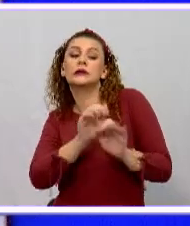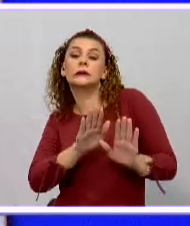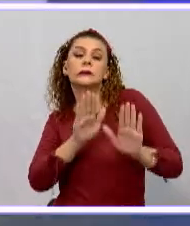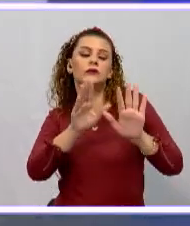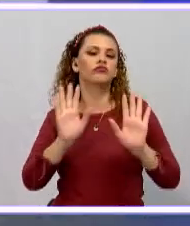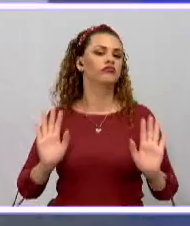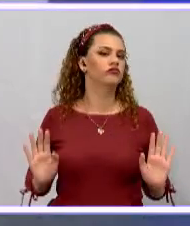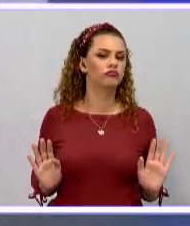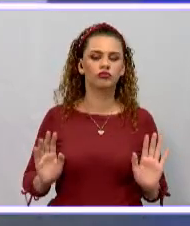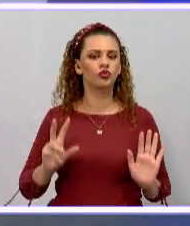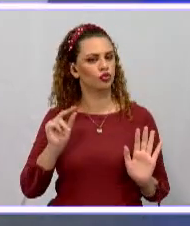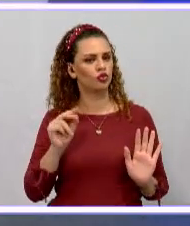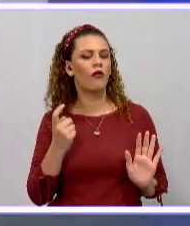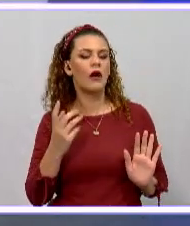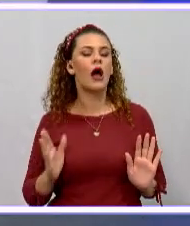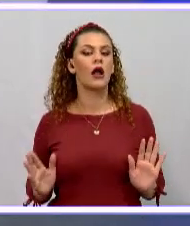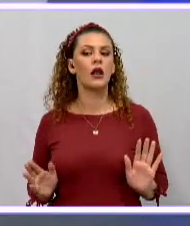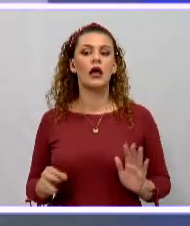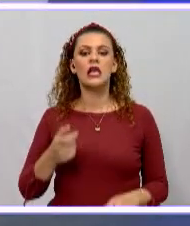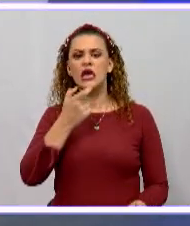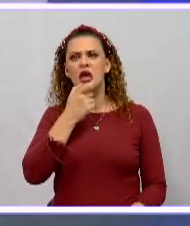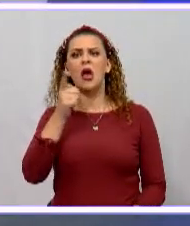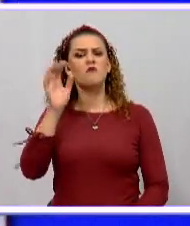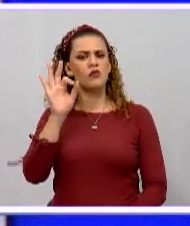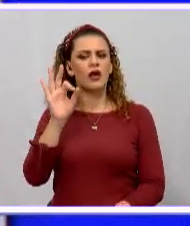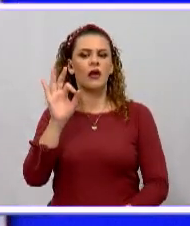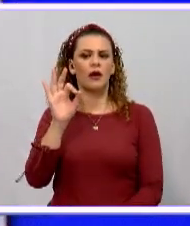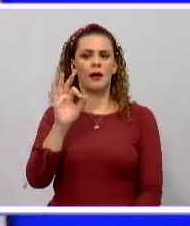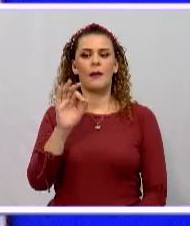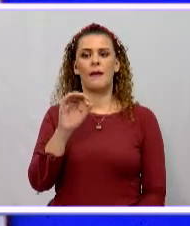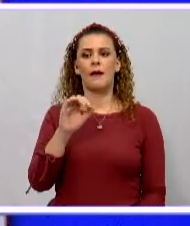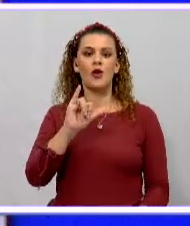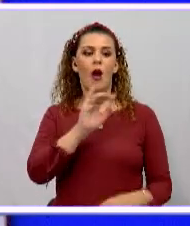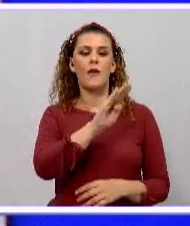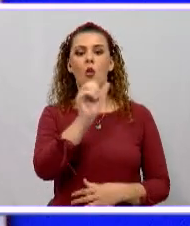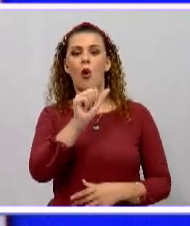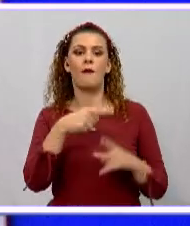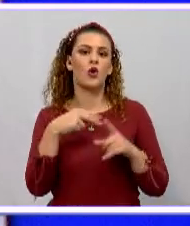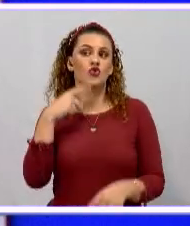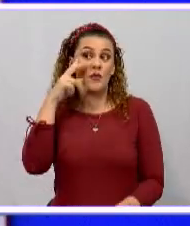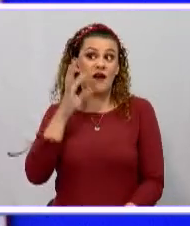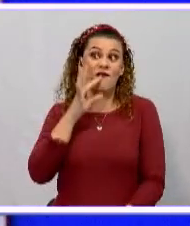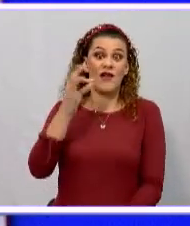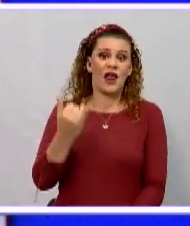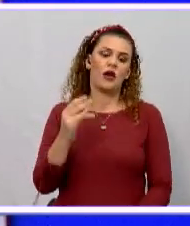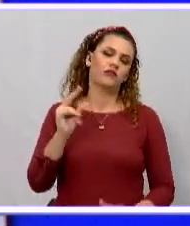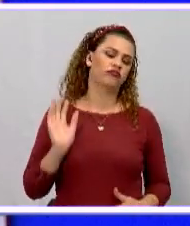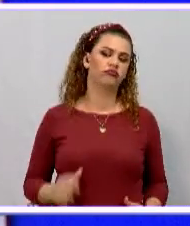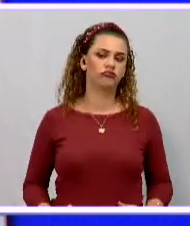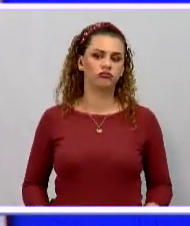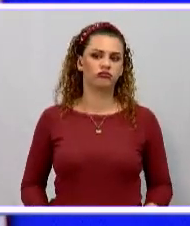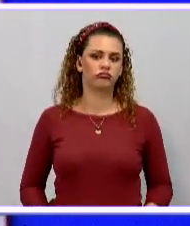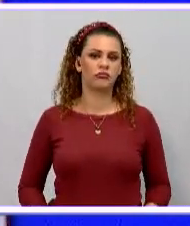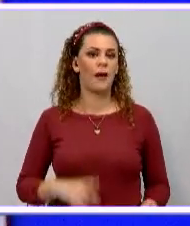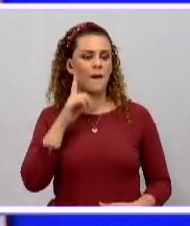en ese nivel Inglaterra muy bien pero igual quebrando Yo hoy no lo considero una realidad en realidad